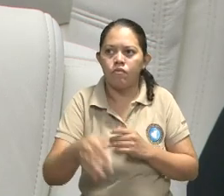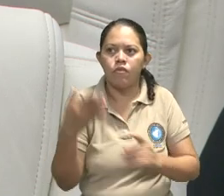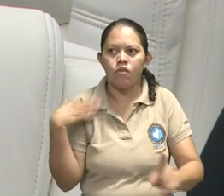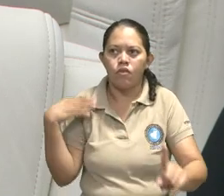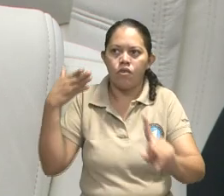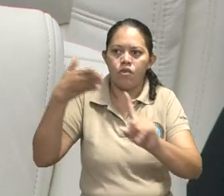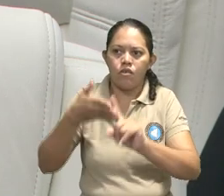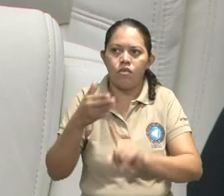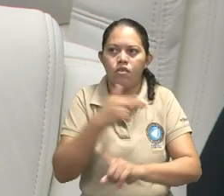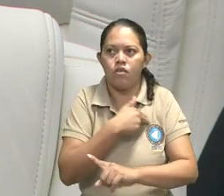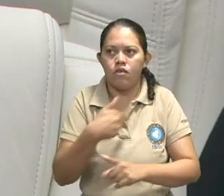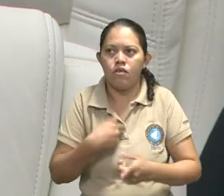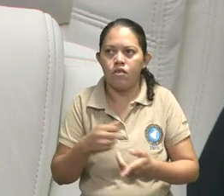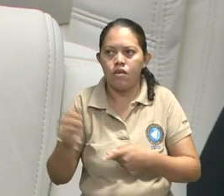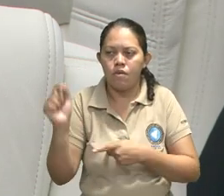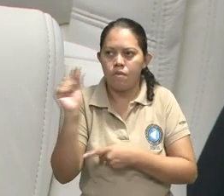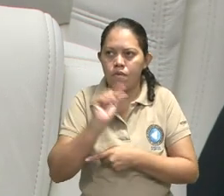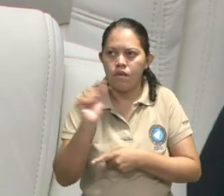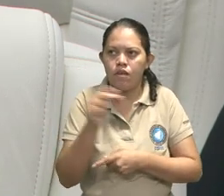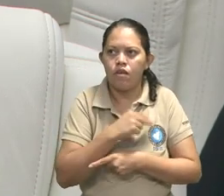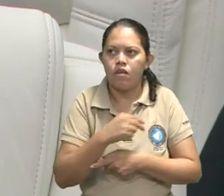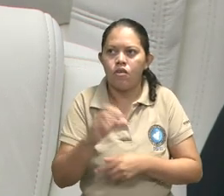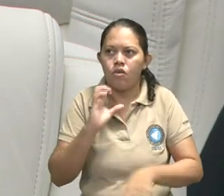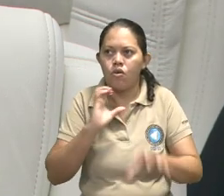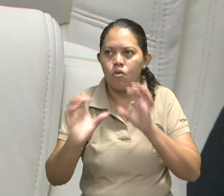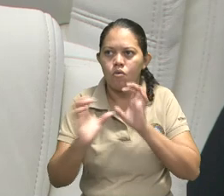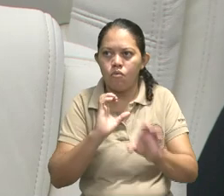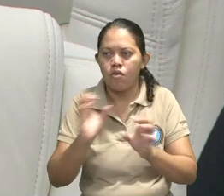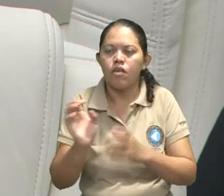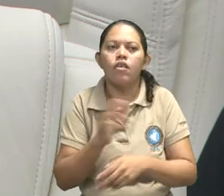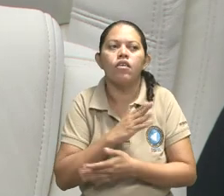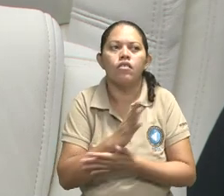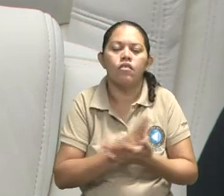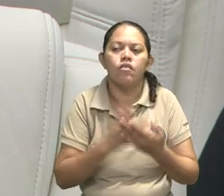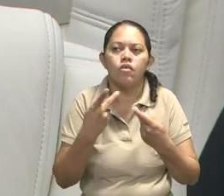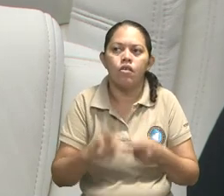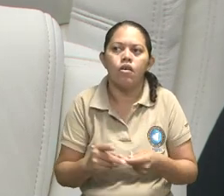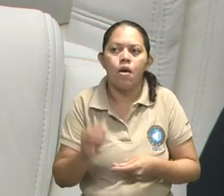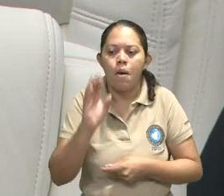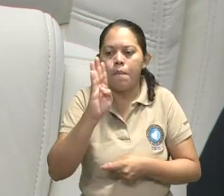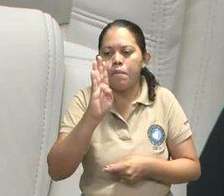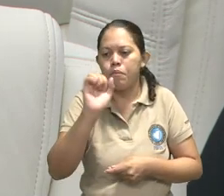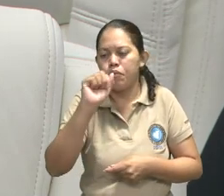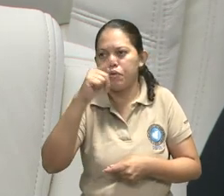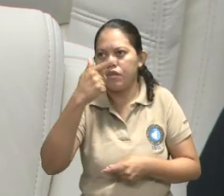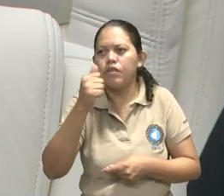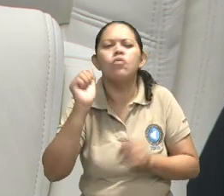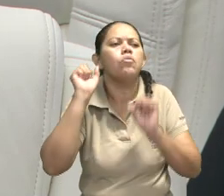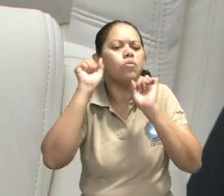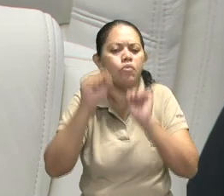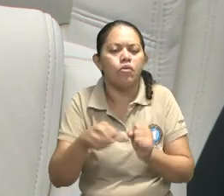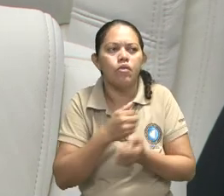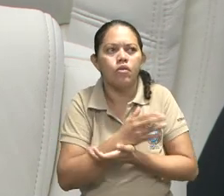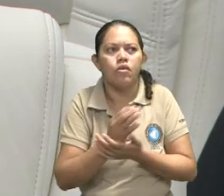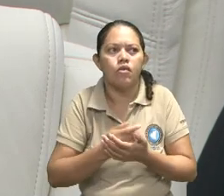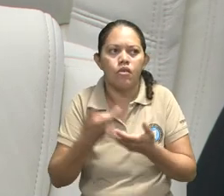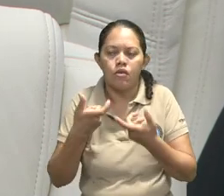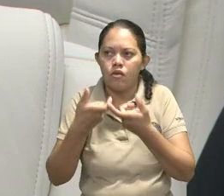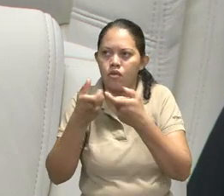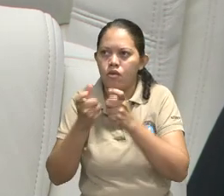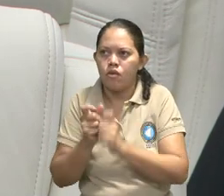objetivo de la prestación de los servicios de telecomunicaciones y servicios postales. Por lo tanto, su